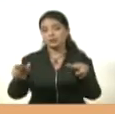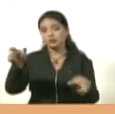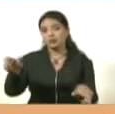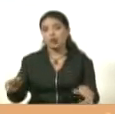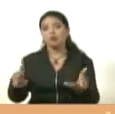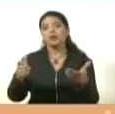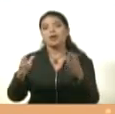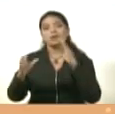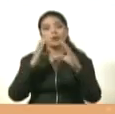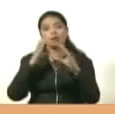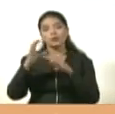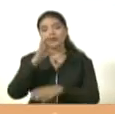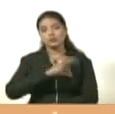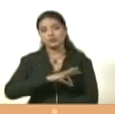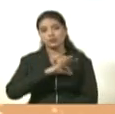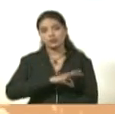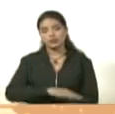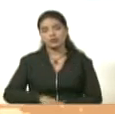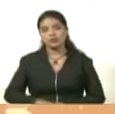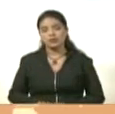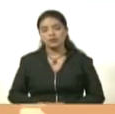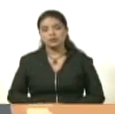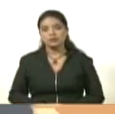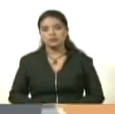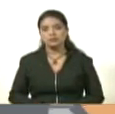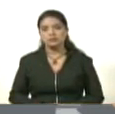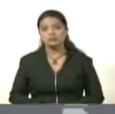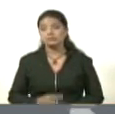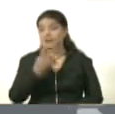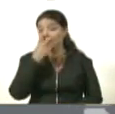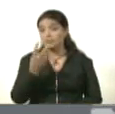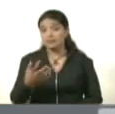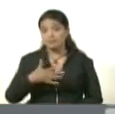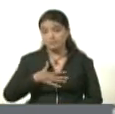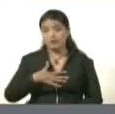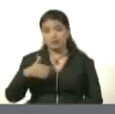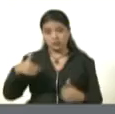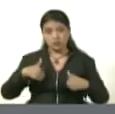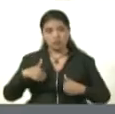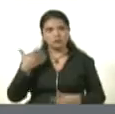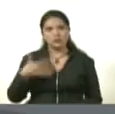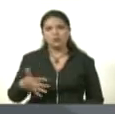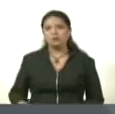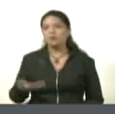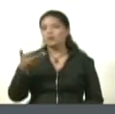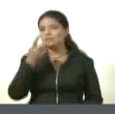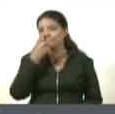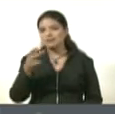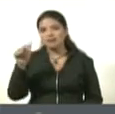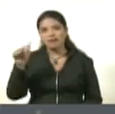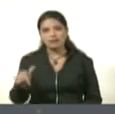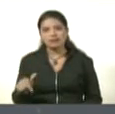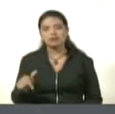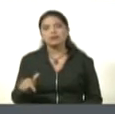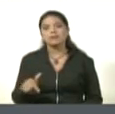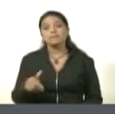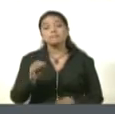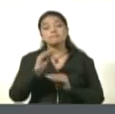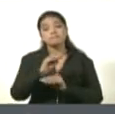los medios de comunicación social. Esta visita para mí es muy importante porque yo quiero que los